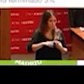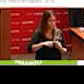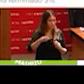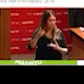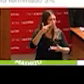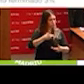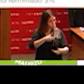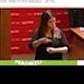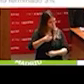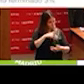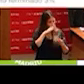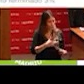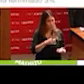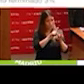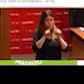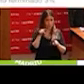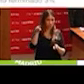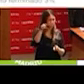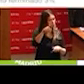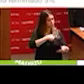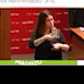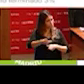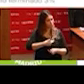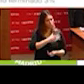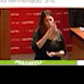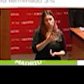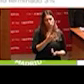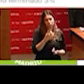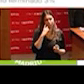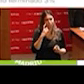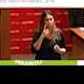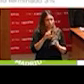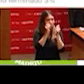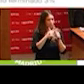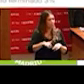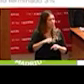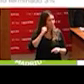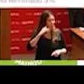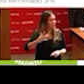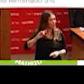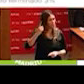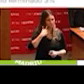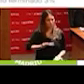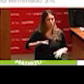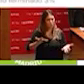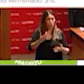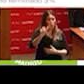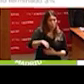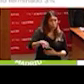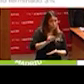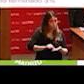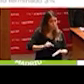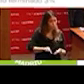una demanda actual de las empresas digamos que de alguna forma Esos son los puestos que más están ofertando pero no son los